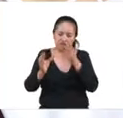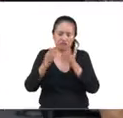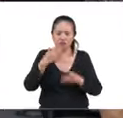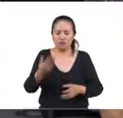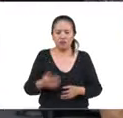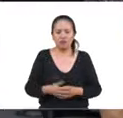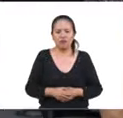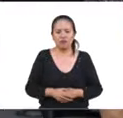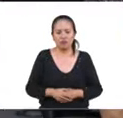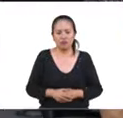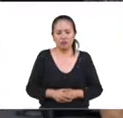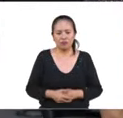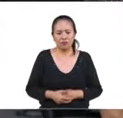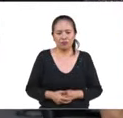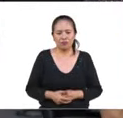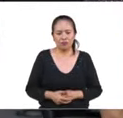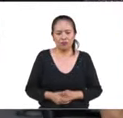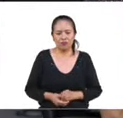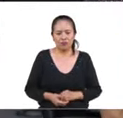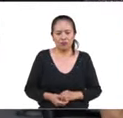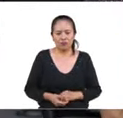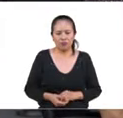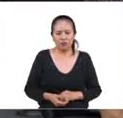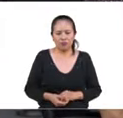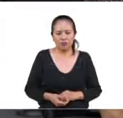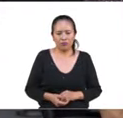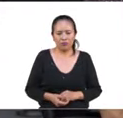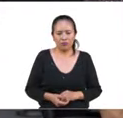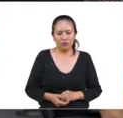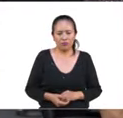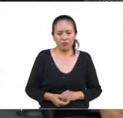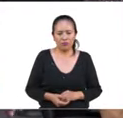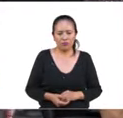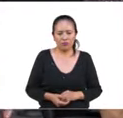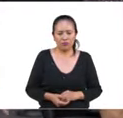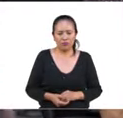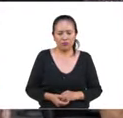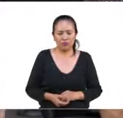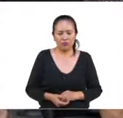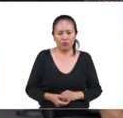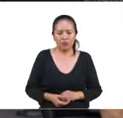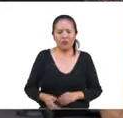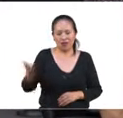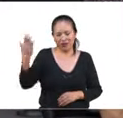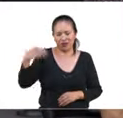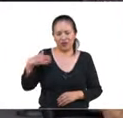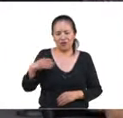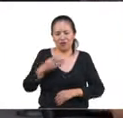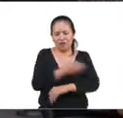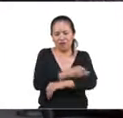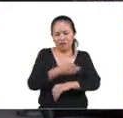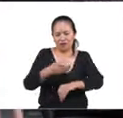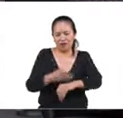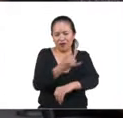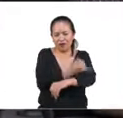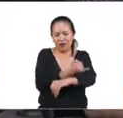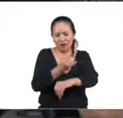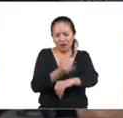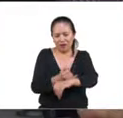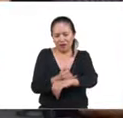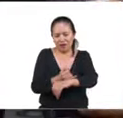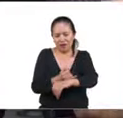sobre el tema de reconstrucción, hace una semana publicamos entrevistas con varias familias de Iztapalapa, que el año pasado